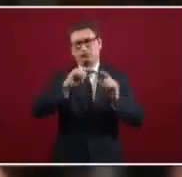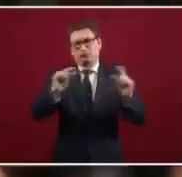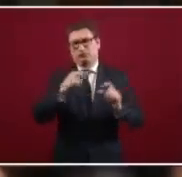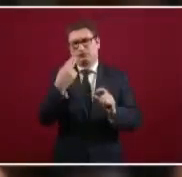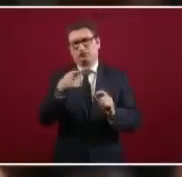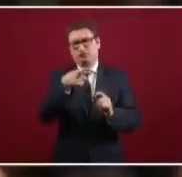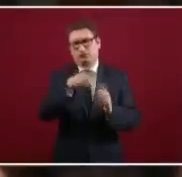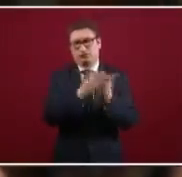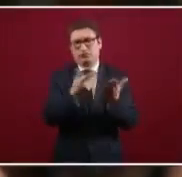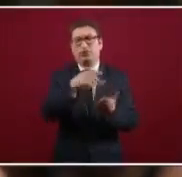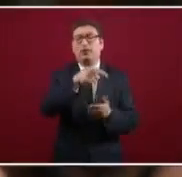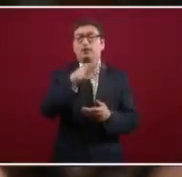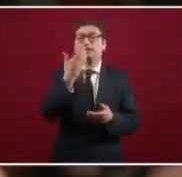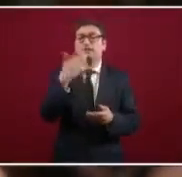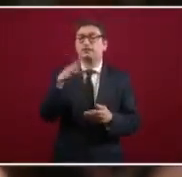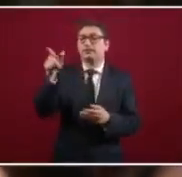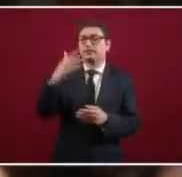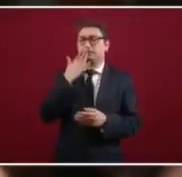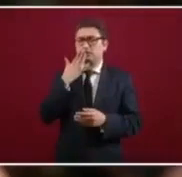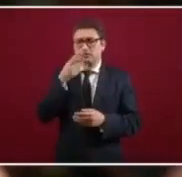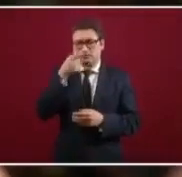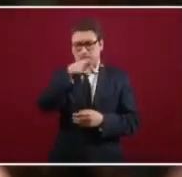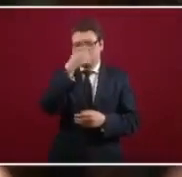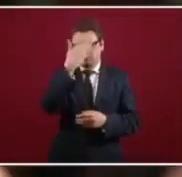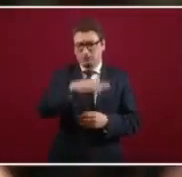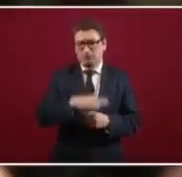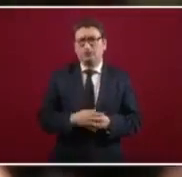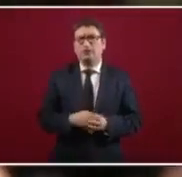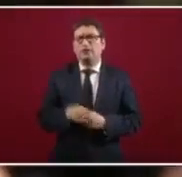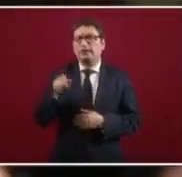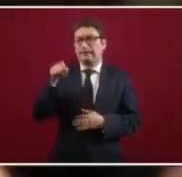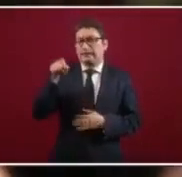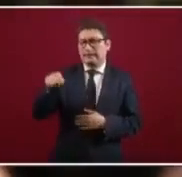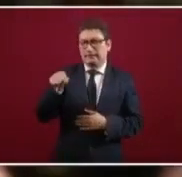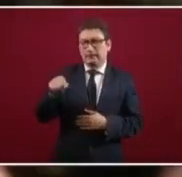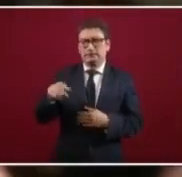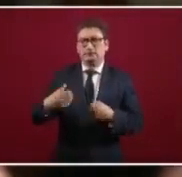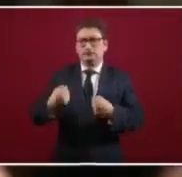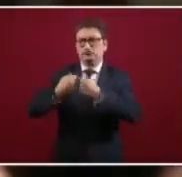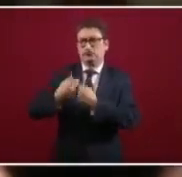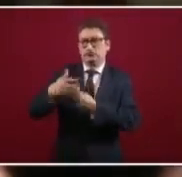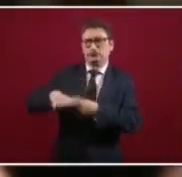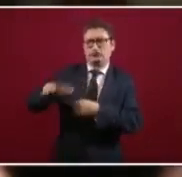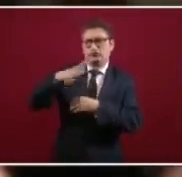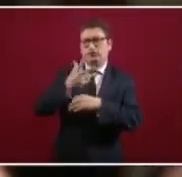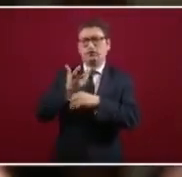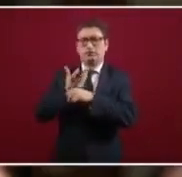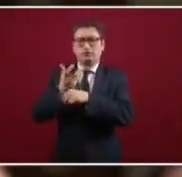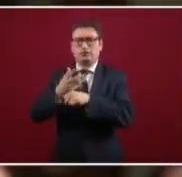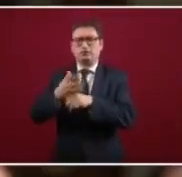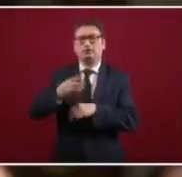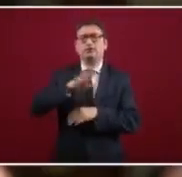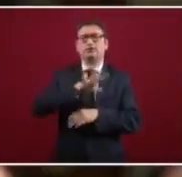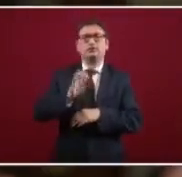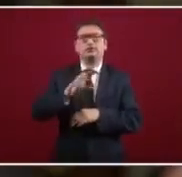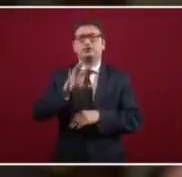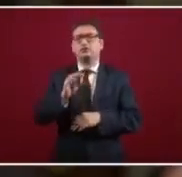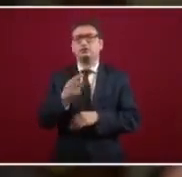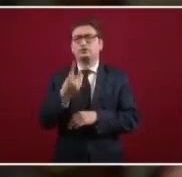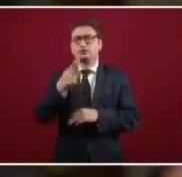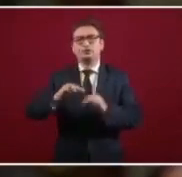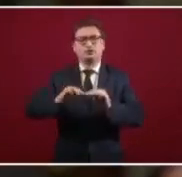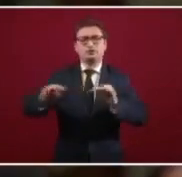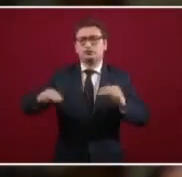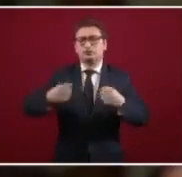el señor presidente son ahora usted sabe tenemos una amplia frontera con los estados unidos son 592 kilómetros de frontera